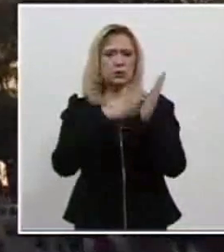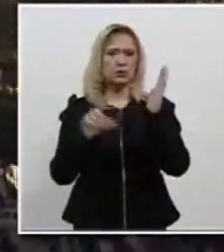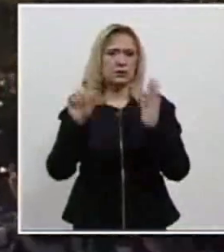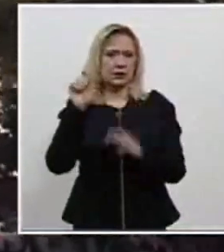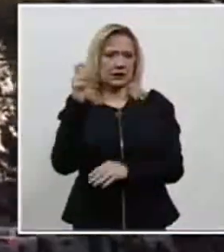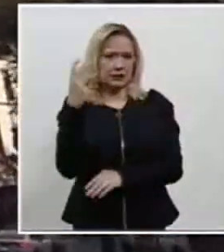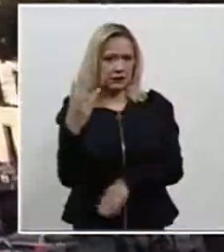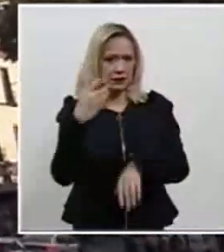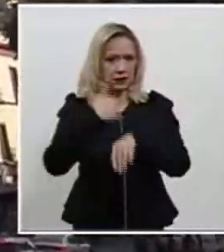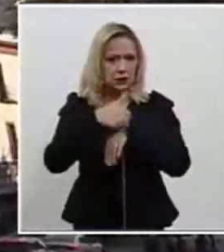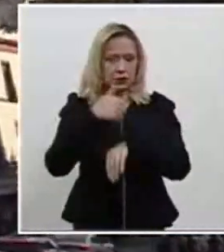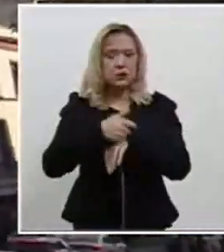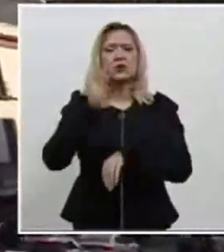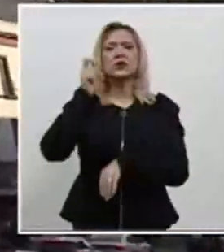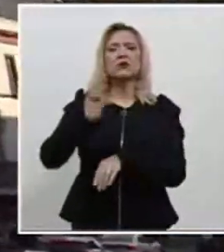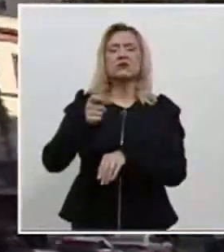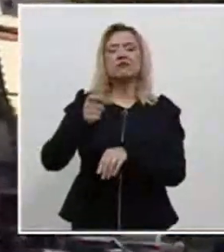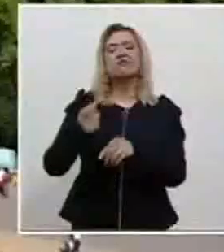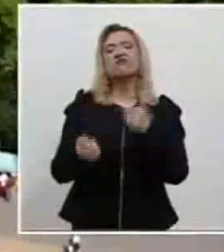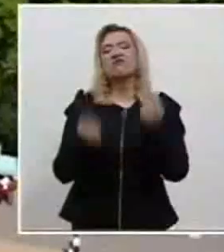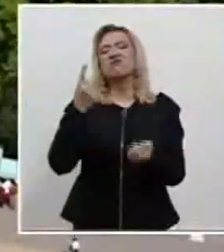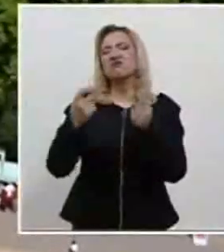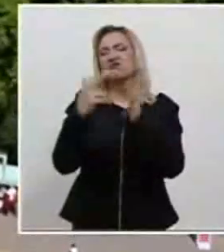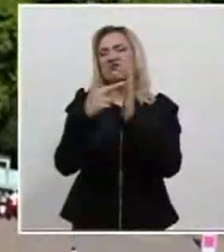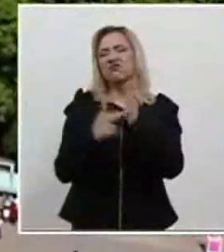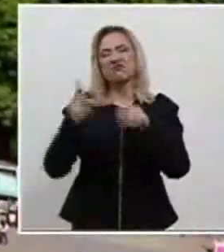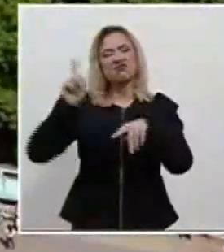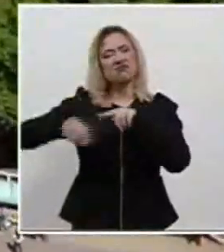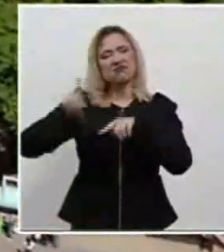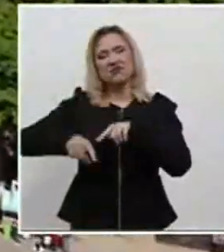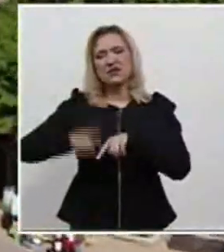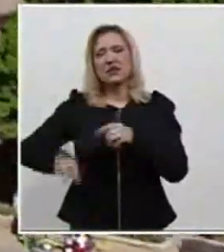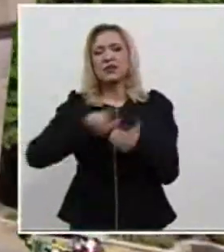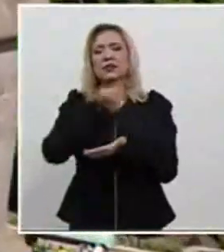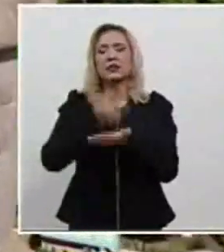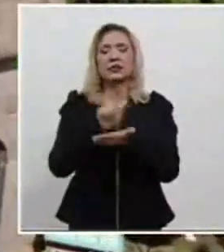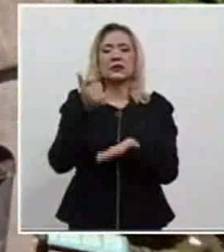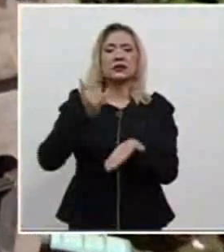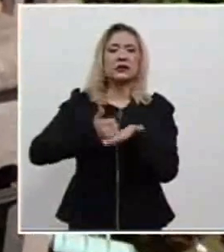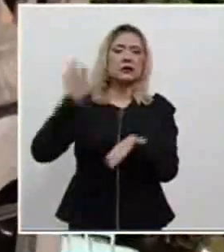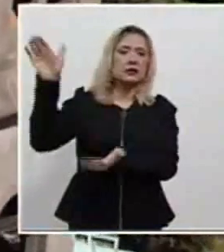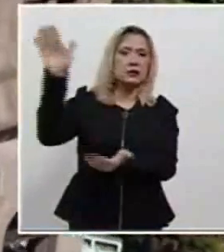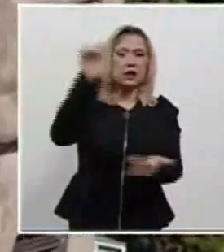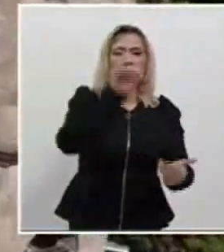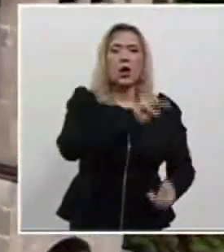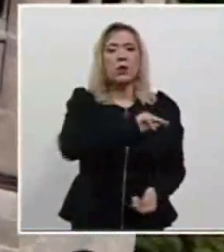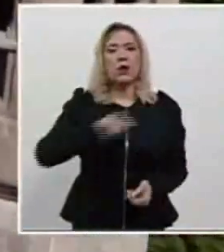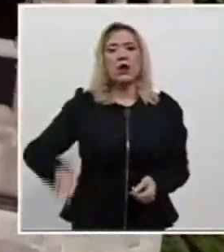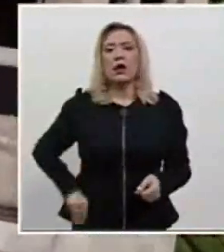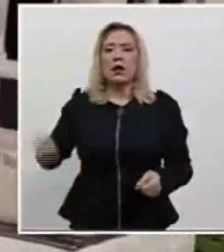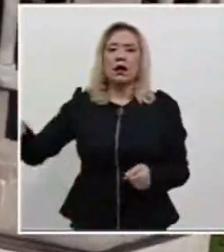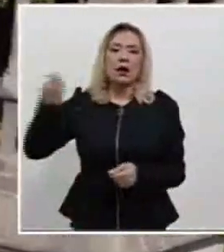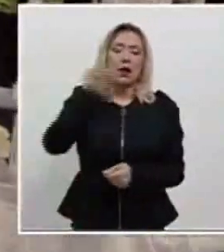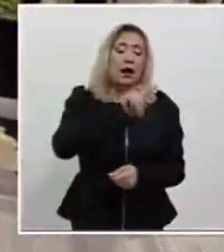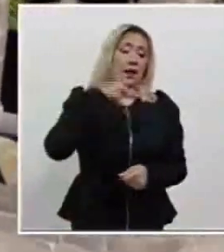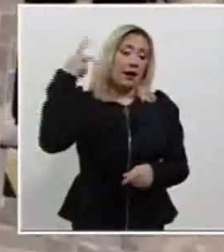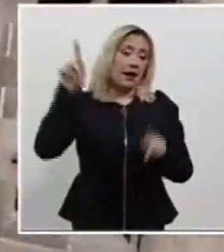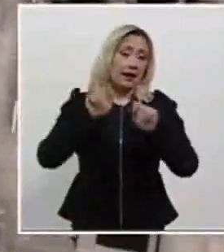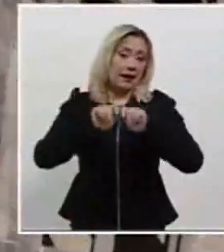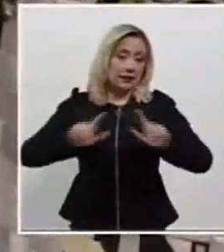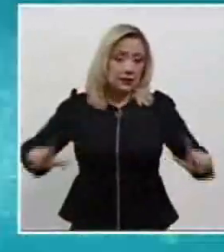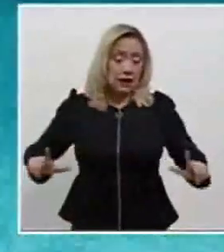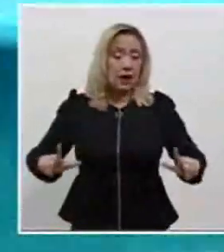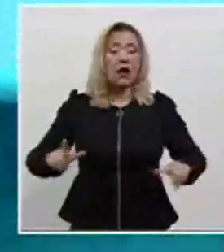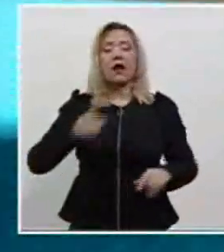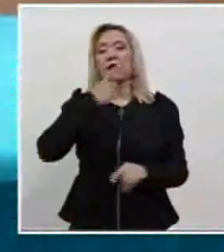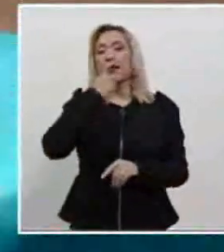32/2023, en la que invalidó disposiciones y preceptos de leyes de ingresos de diversos municipios del estado de Tlaxcala, que